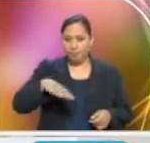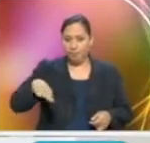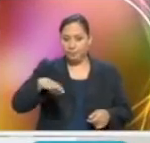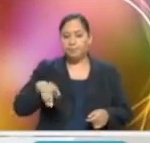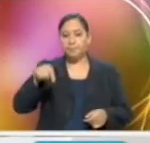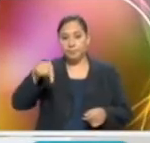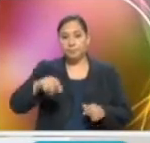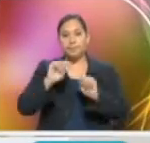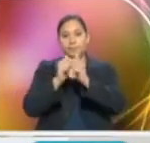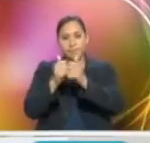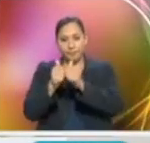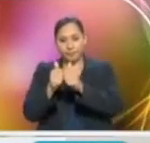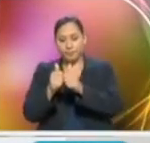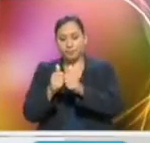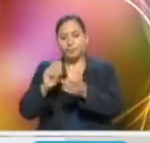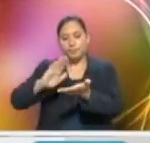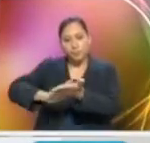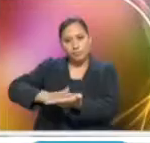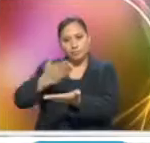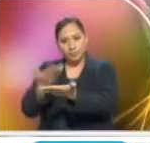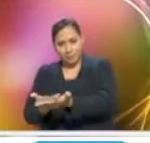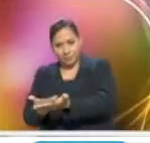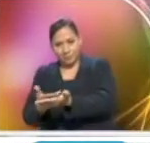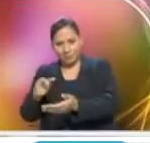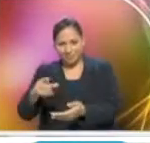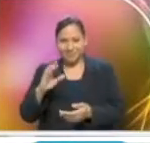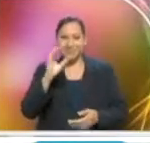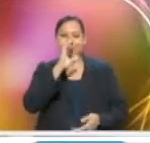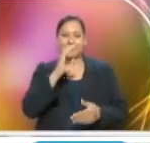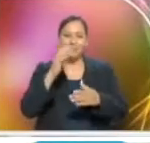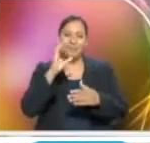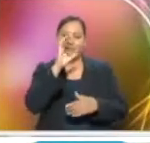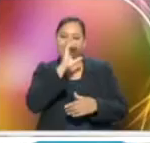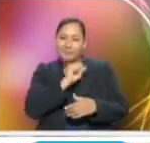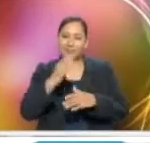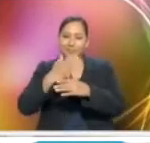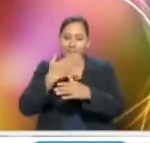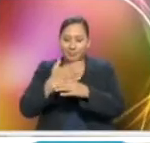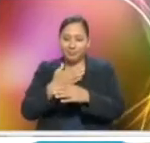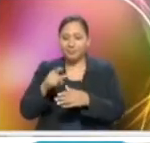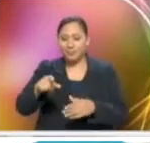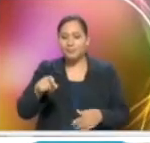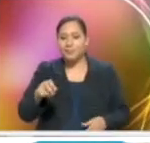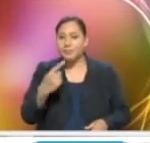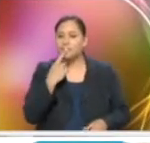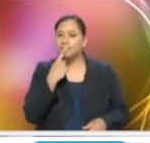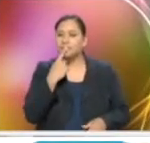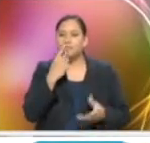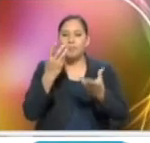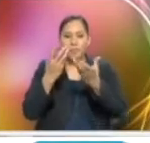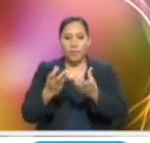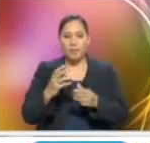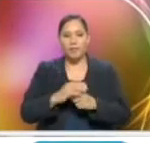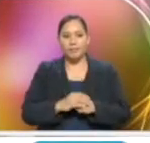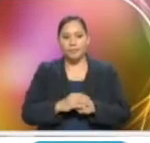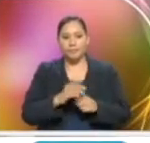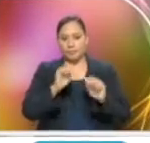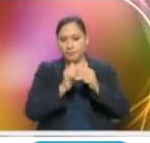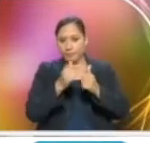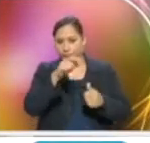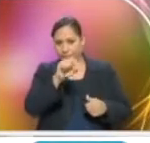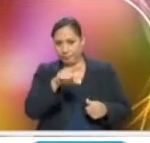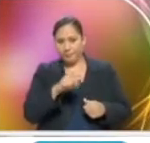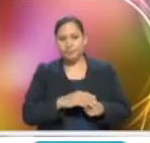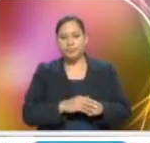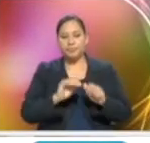pan a que se dore un poquito con la mantequilla. Sí, esto le va a dar muchísimo sabor si me Estos ayudas con el panes. pan.